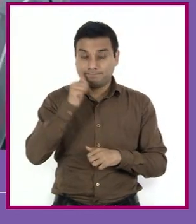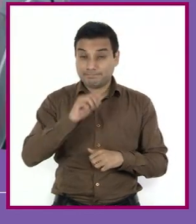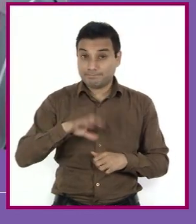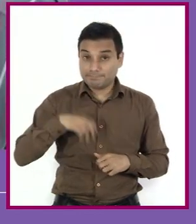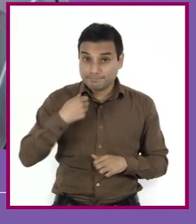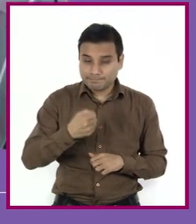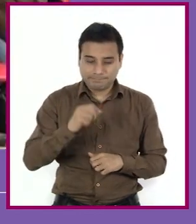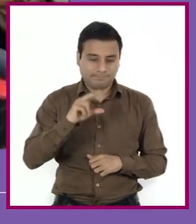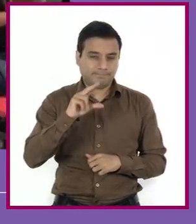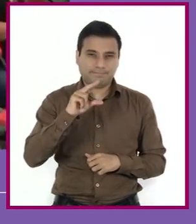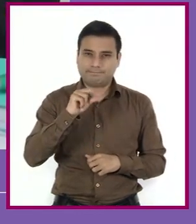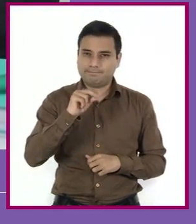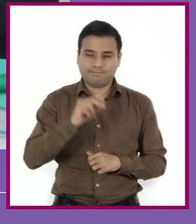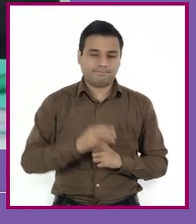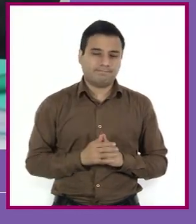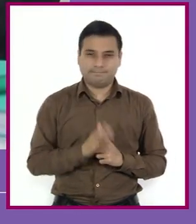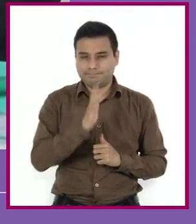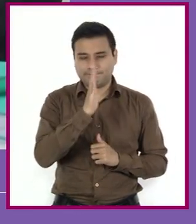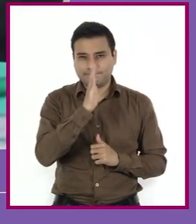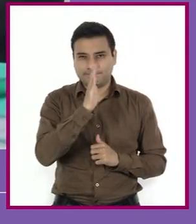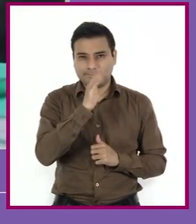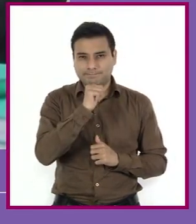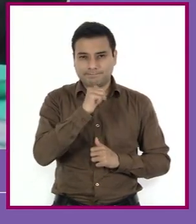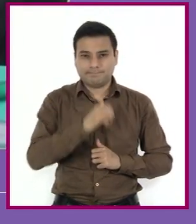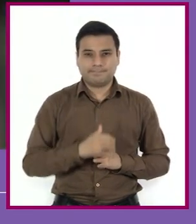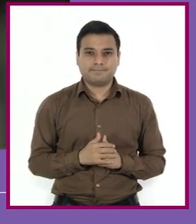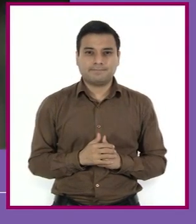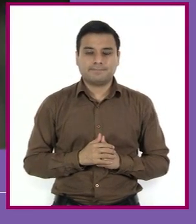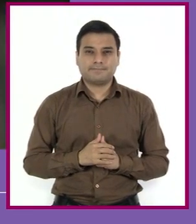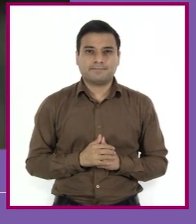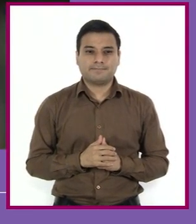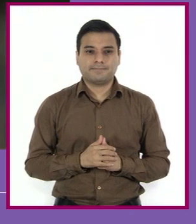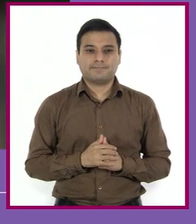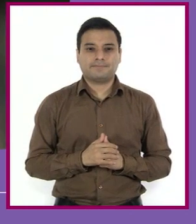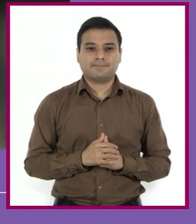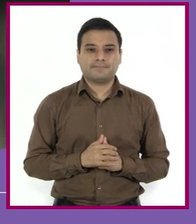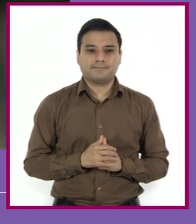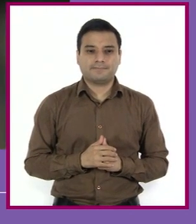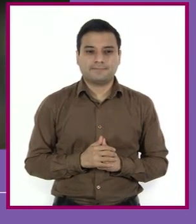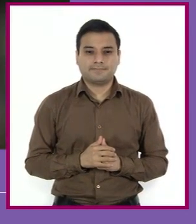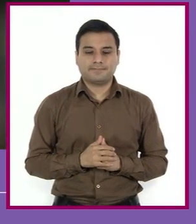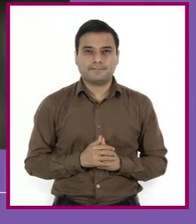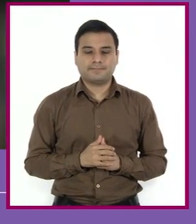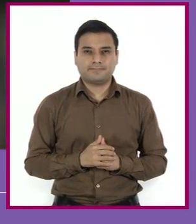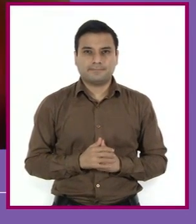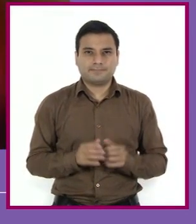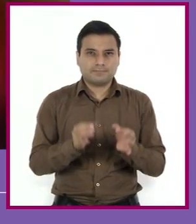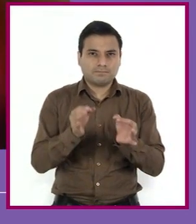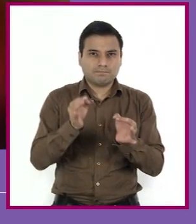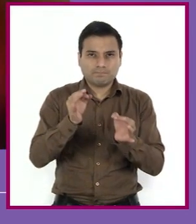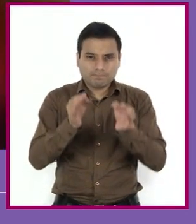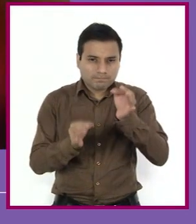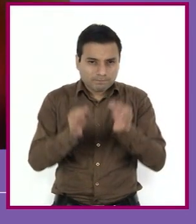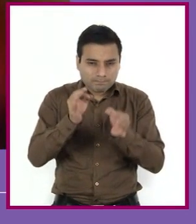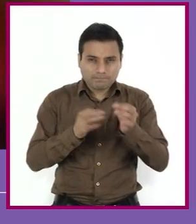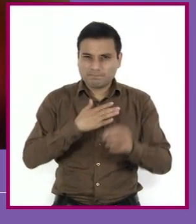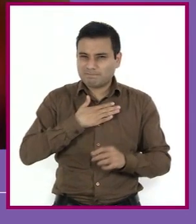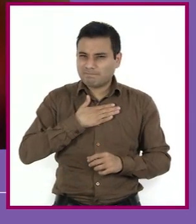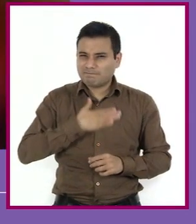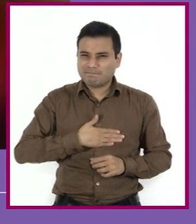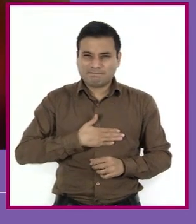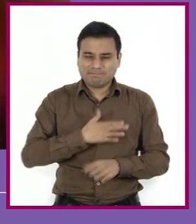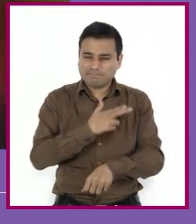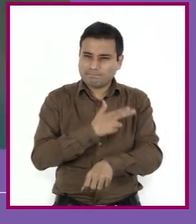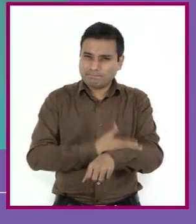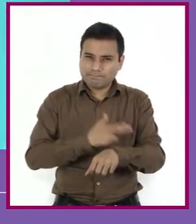cargo, función, labor o comisión que desempeñan. ¿Cuál es la importancia de la imparcialidad en la administración de la